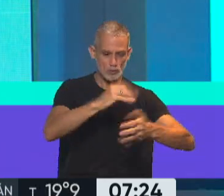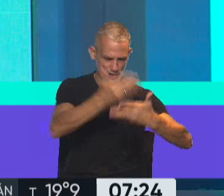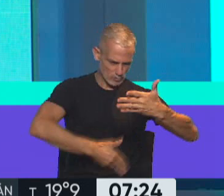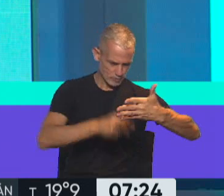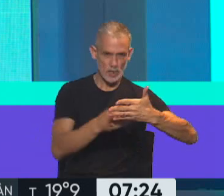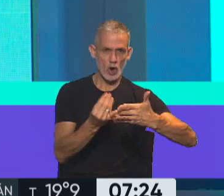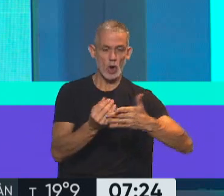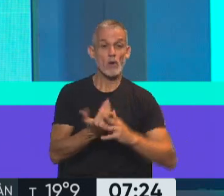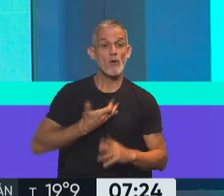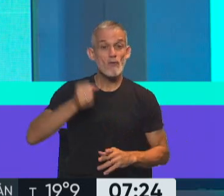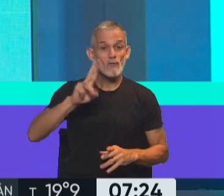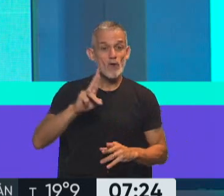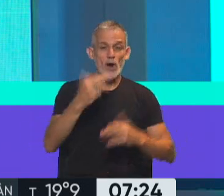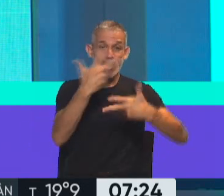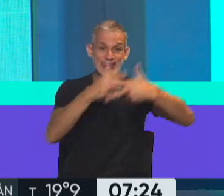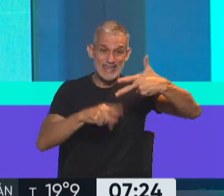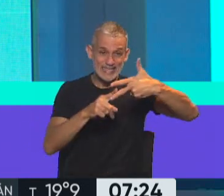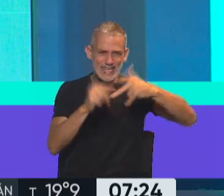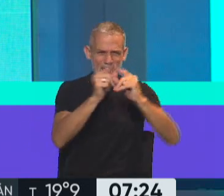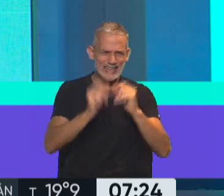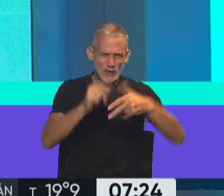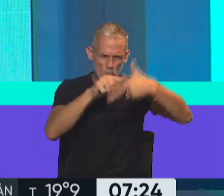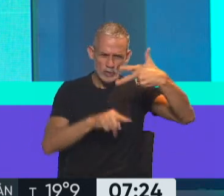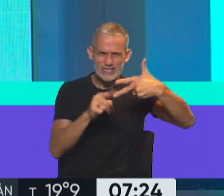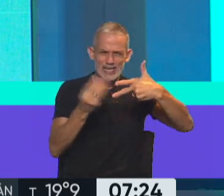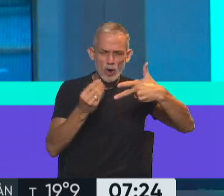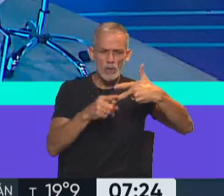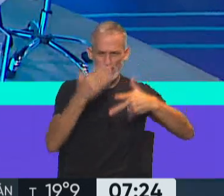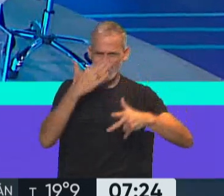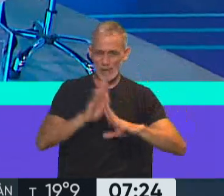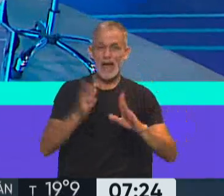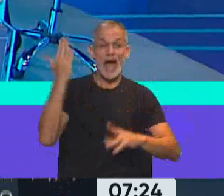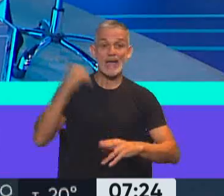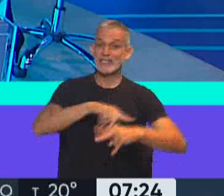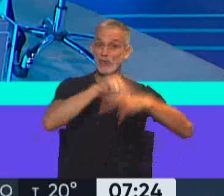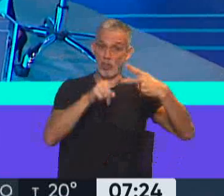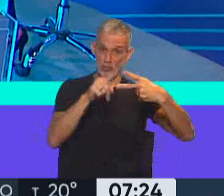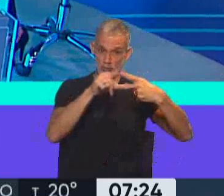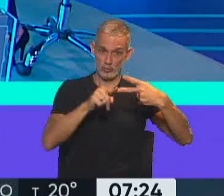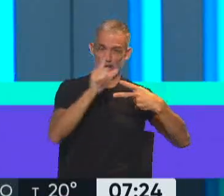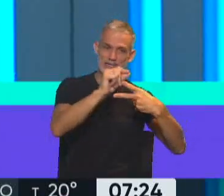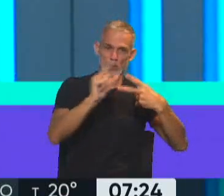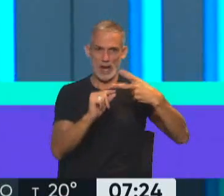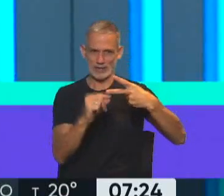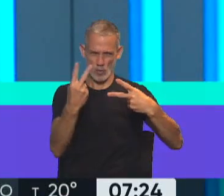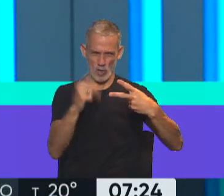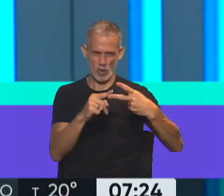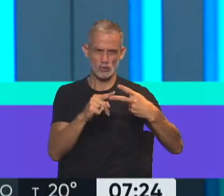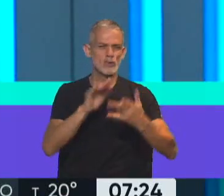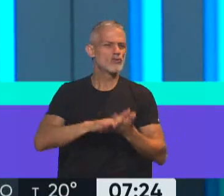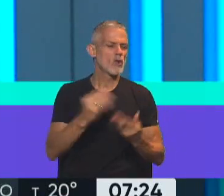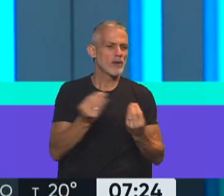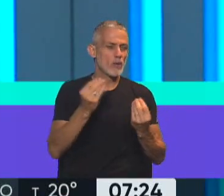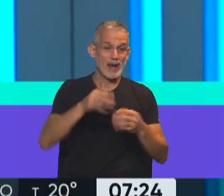en flor quedaron de los tres artículos tres artículos pero como como quedó casi es antes había dos artículos precisamente relacionados a